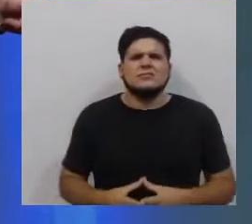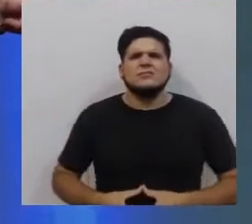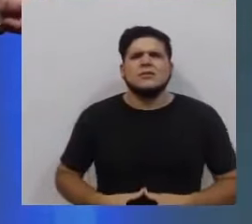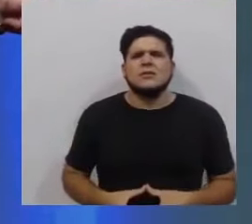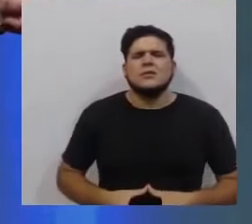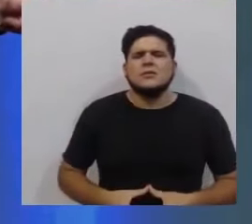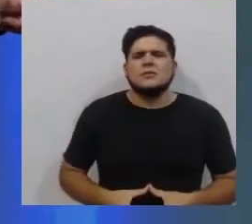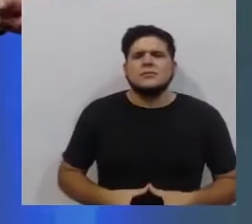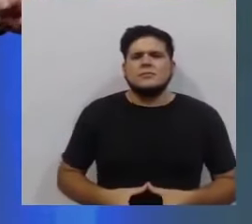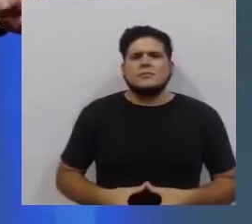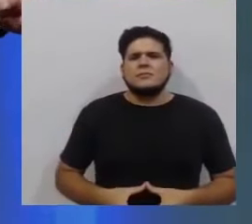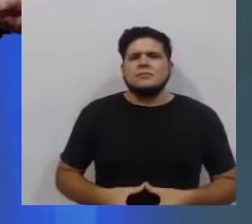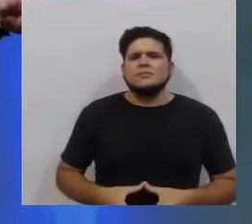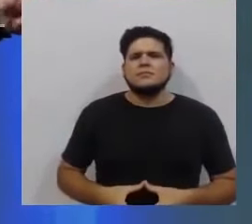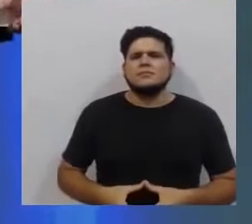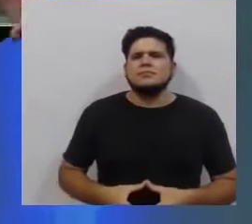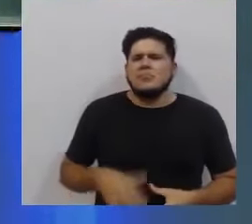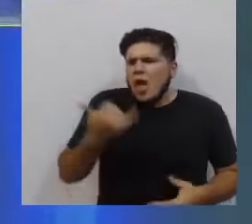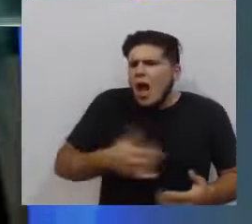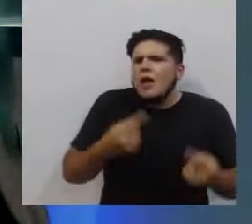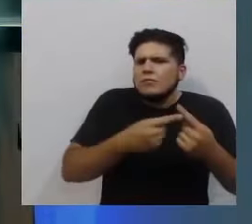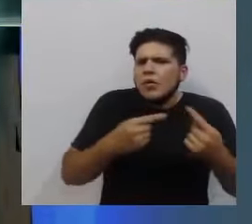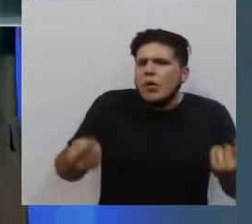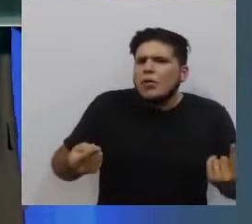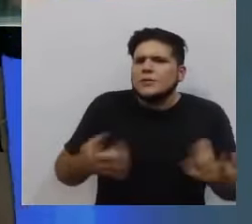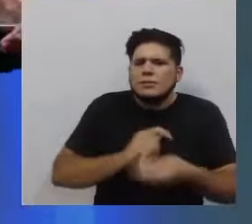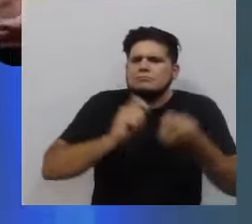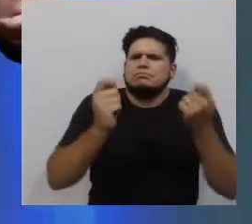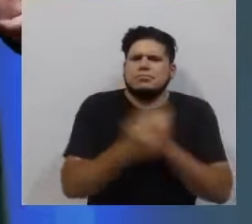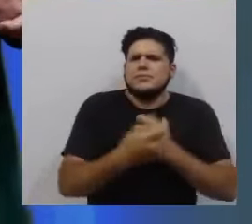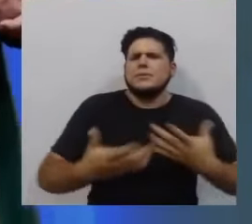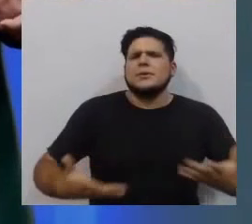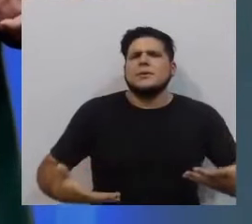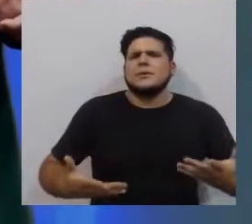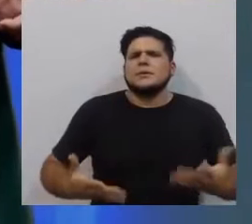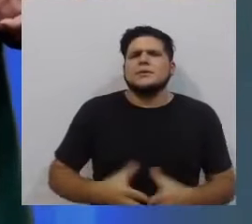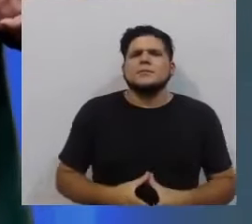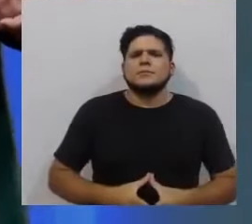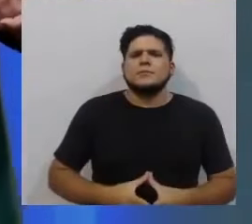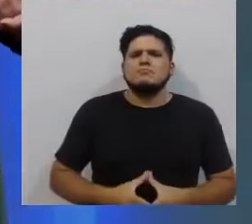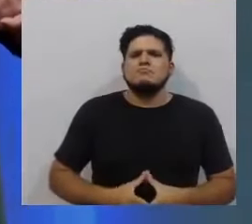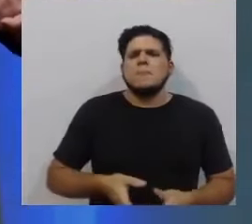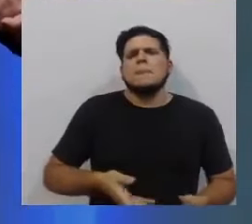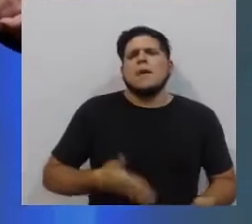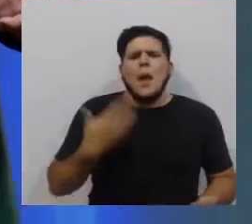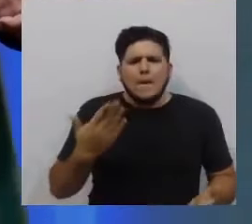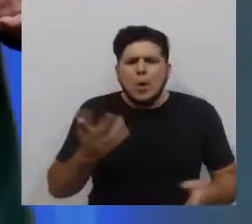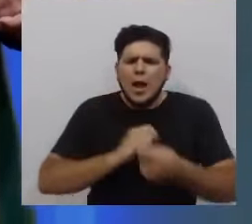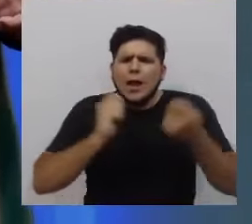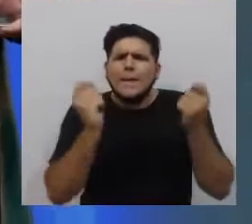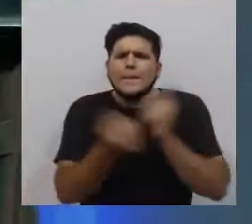lograr no hace falta estar en ese territorio se puede salir dios nos puede